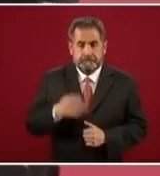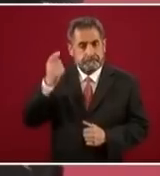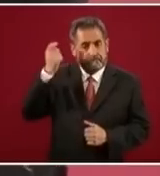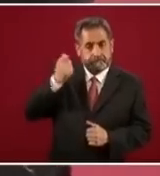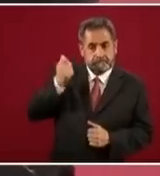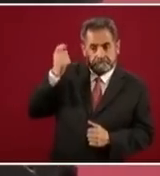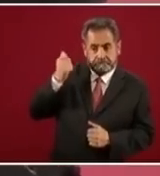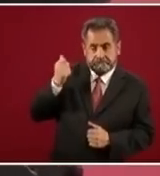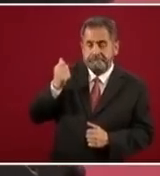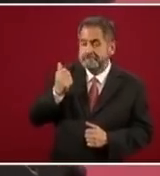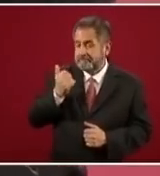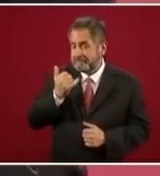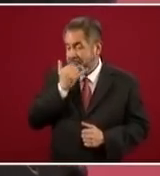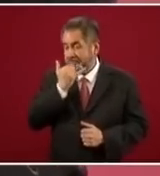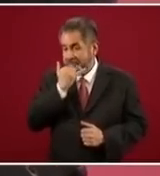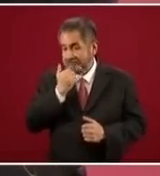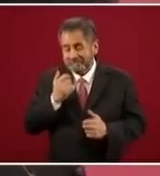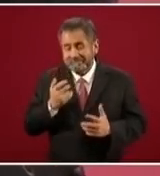pensiones.